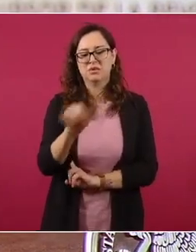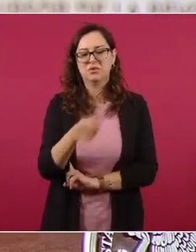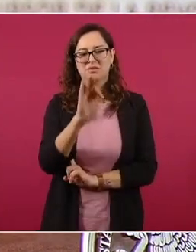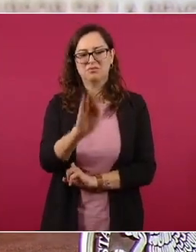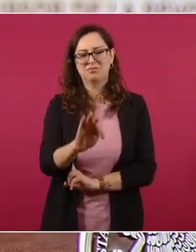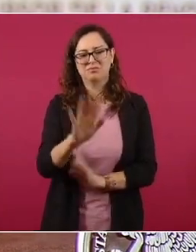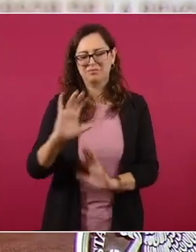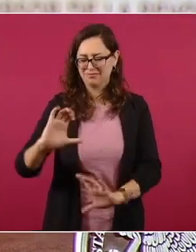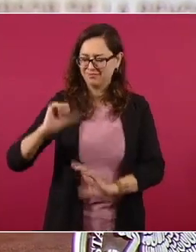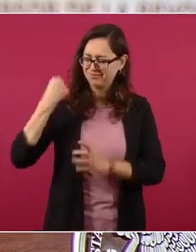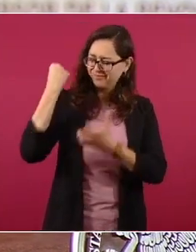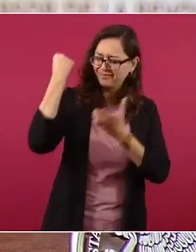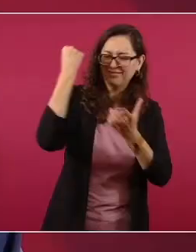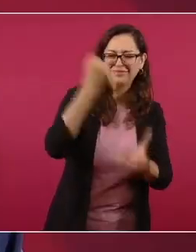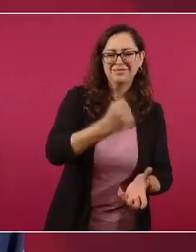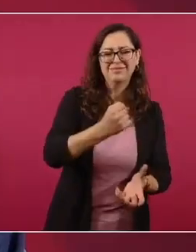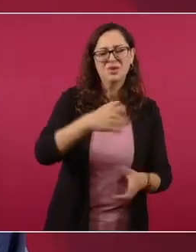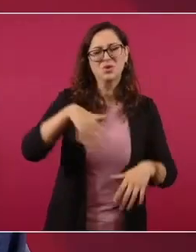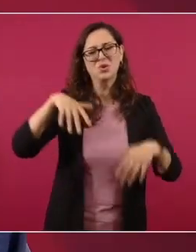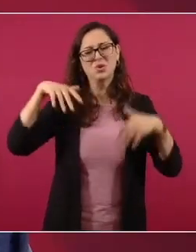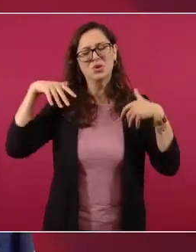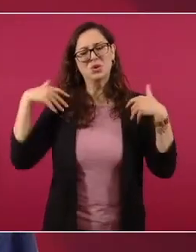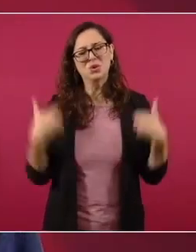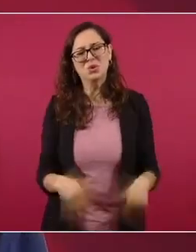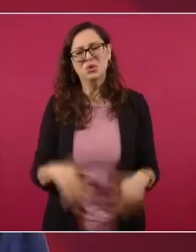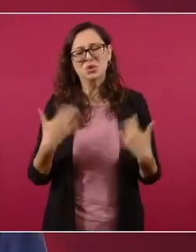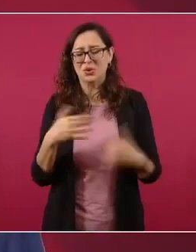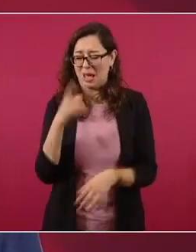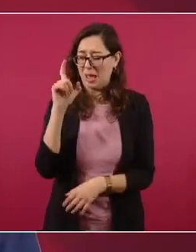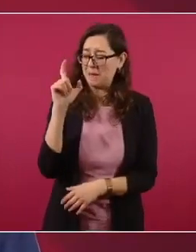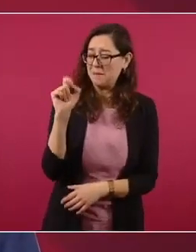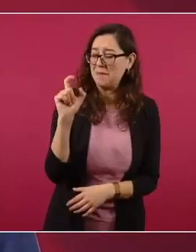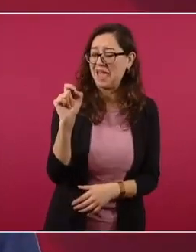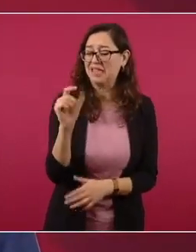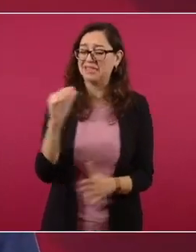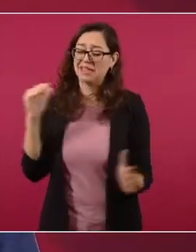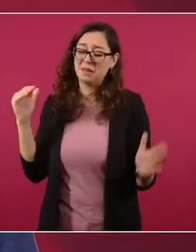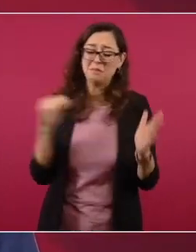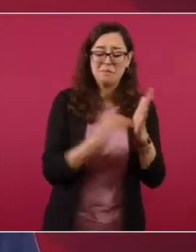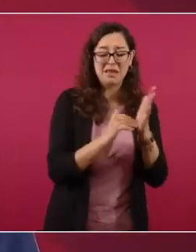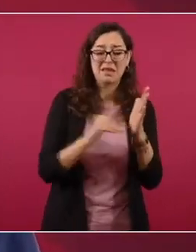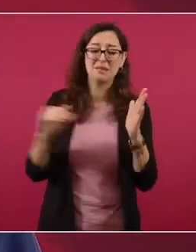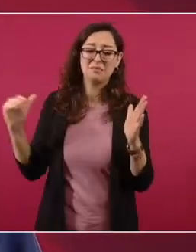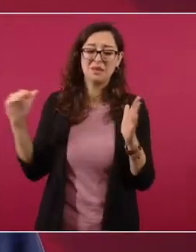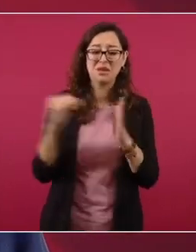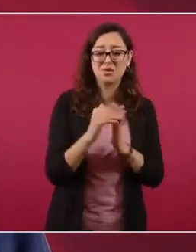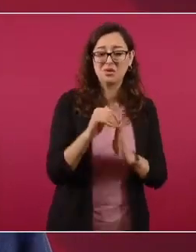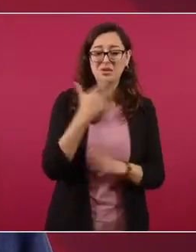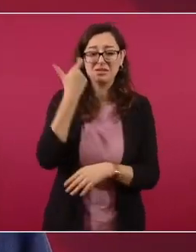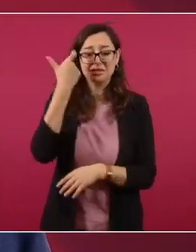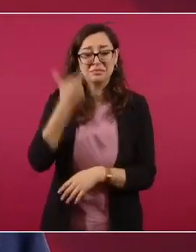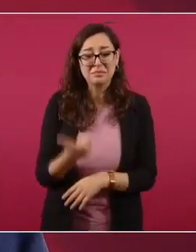significan un presupuesto de 20,000 millones de pesos.